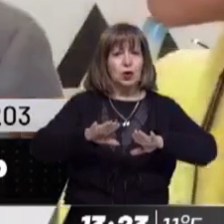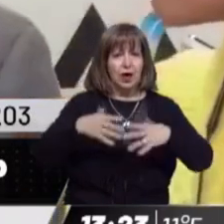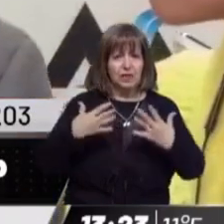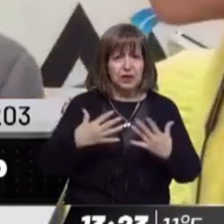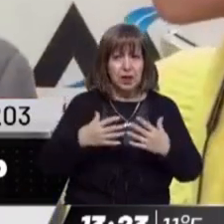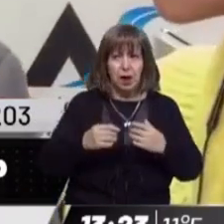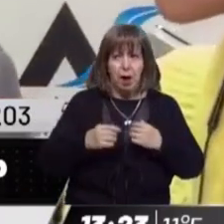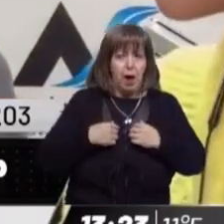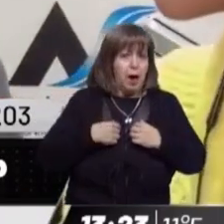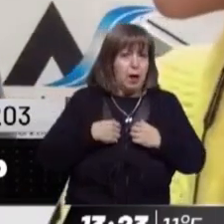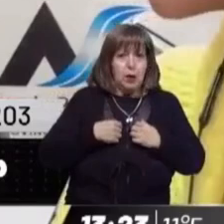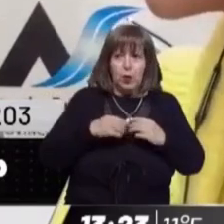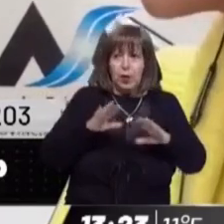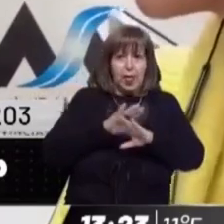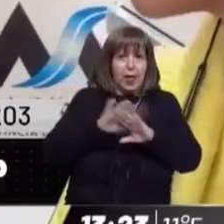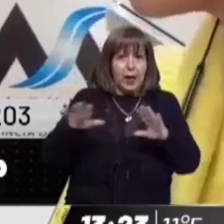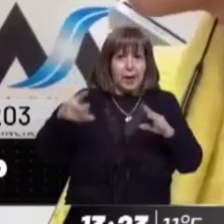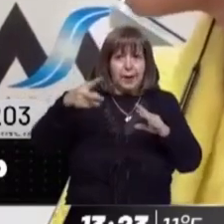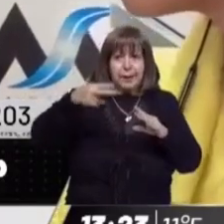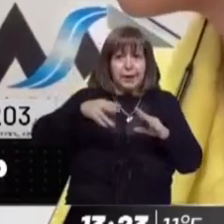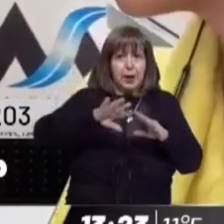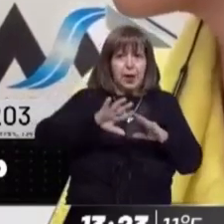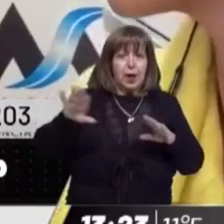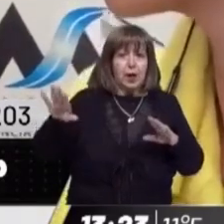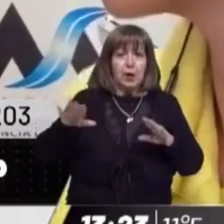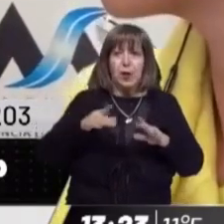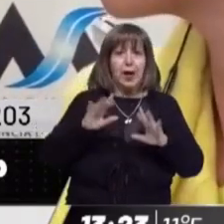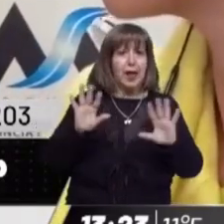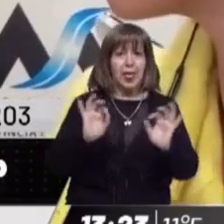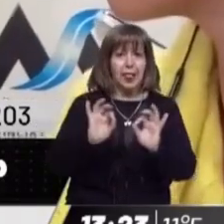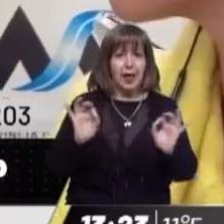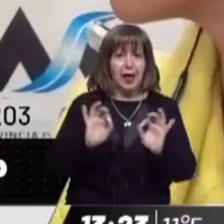manera, esto no tiene nada que ver, no es paraguas, no es nada.